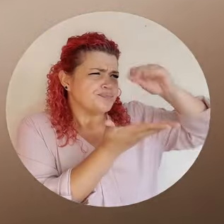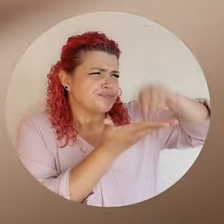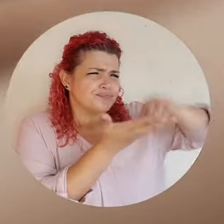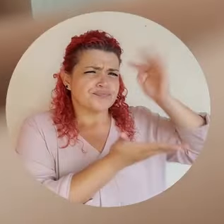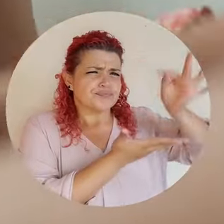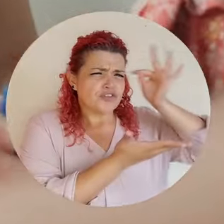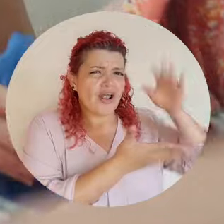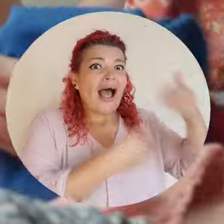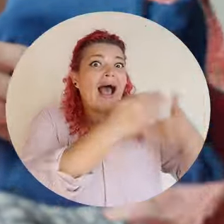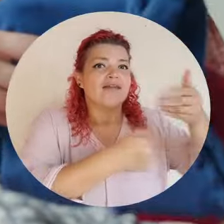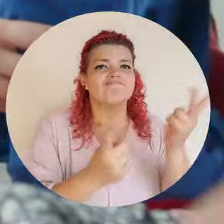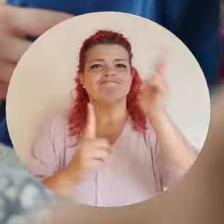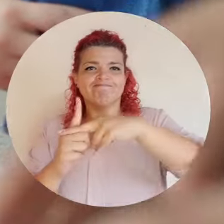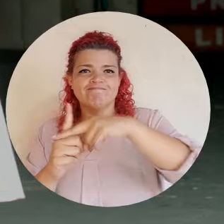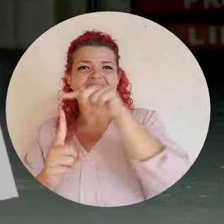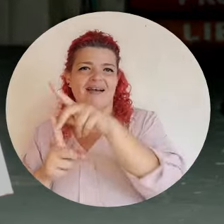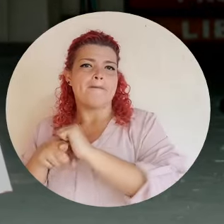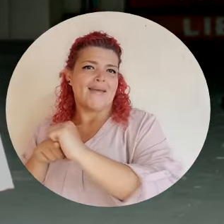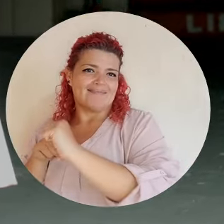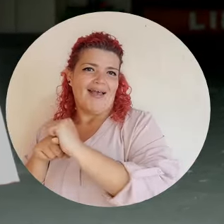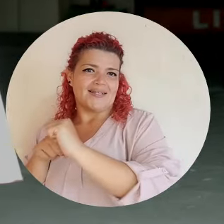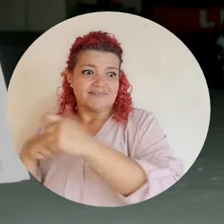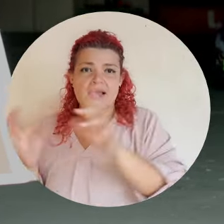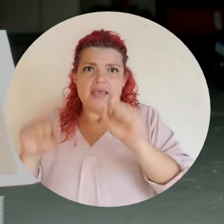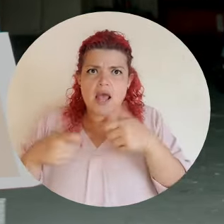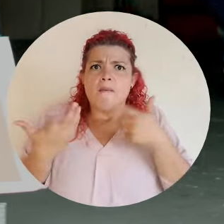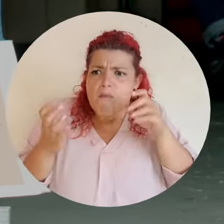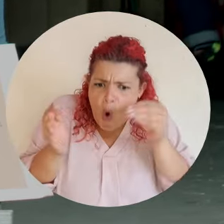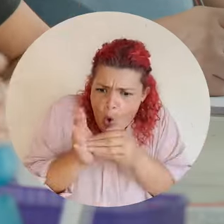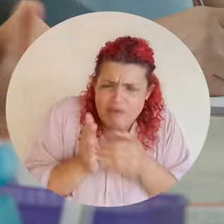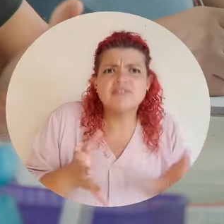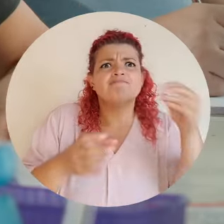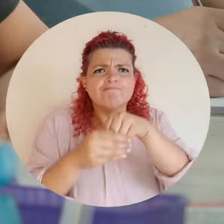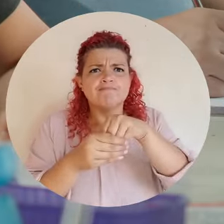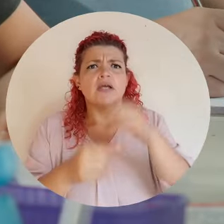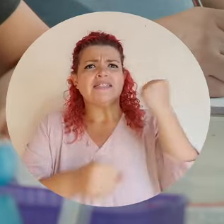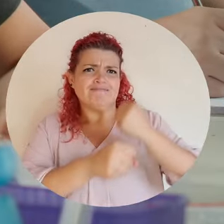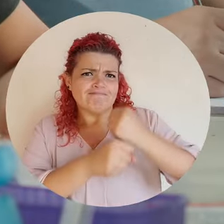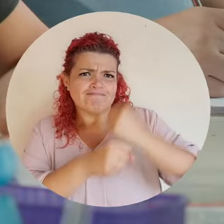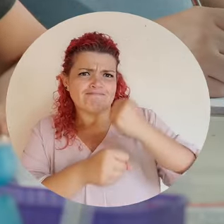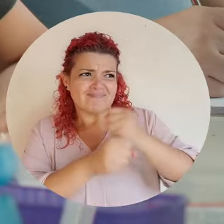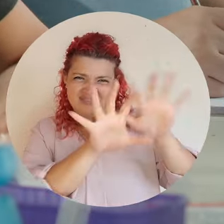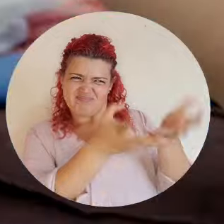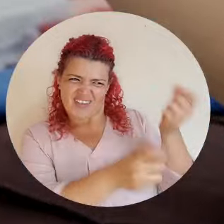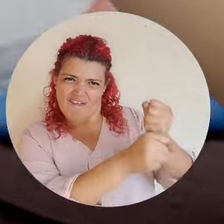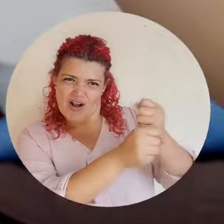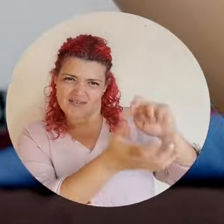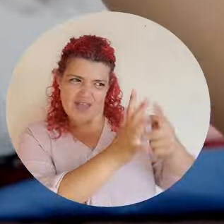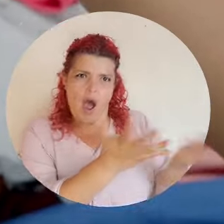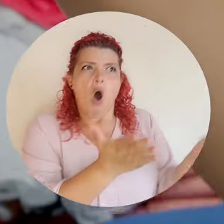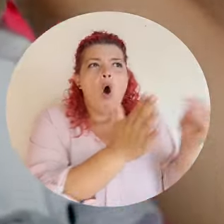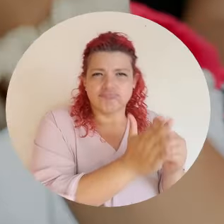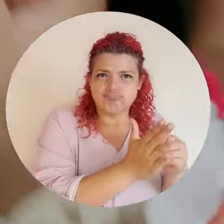cliente. Entonces, todo lo que aprenden en la parte teórica lo van a poder implementar en la parte práctica. Queremos ayudarlas a que ellas puedan reinsertarse en el